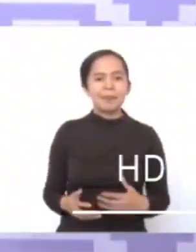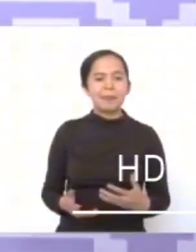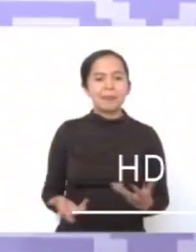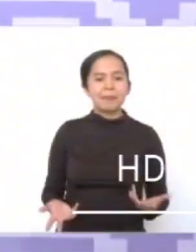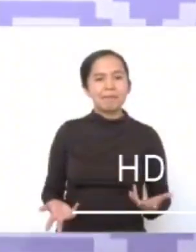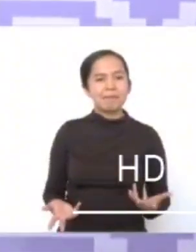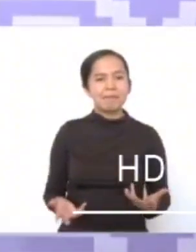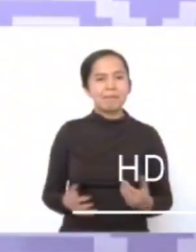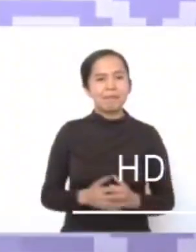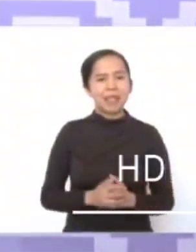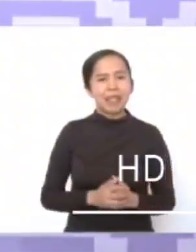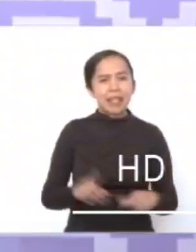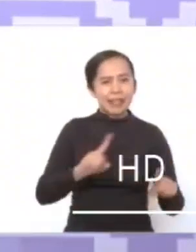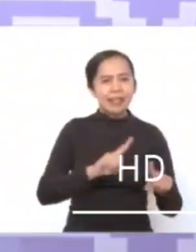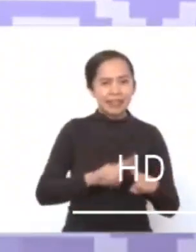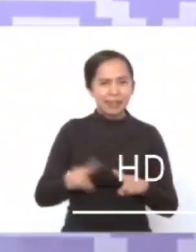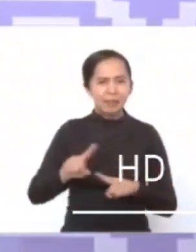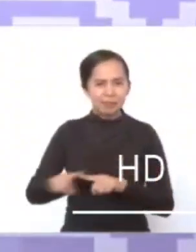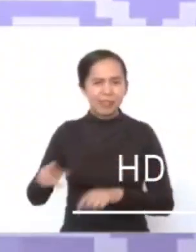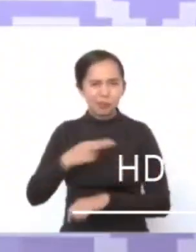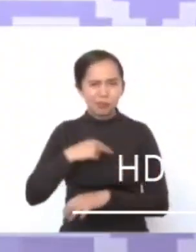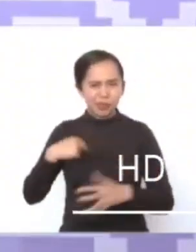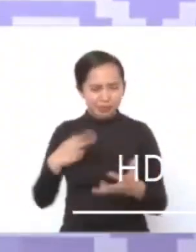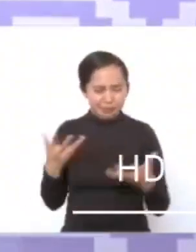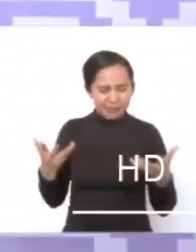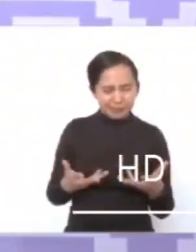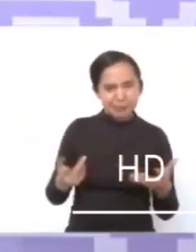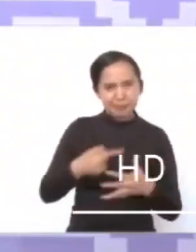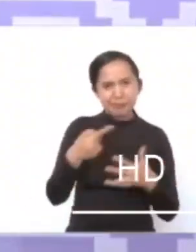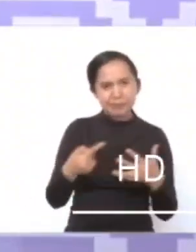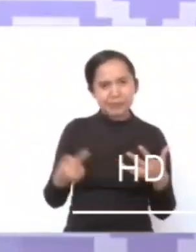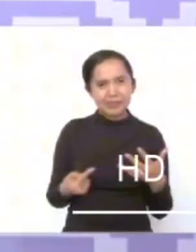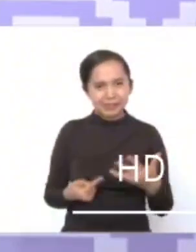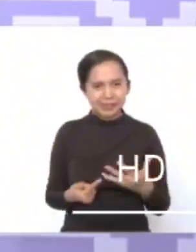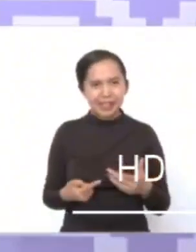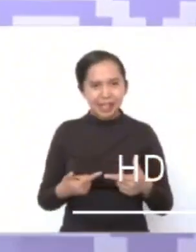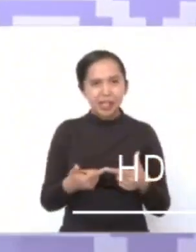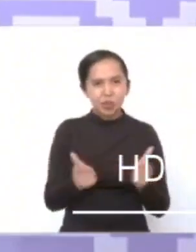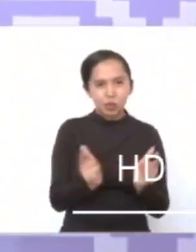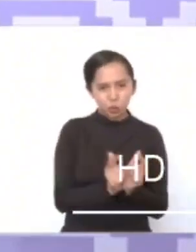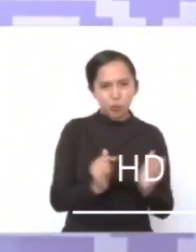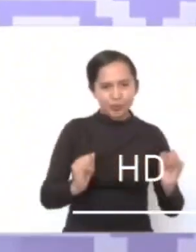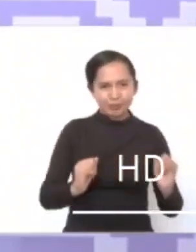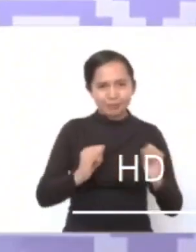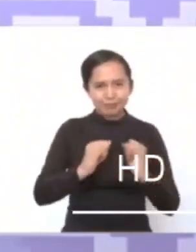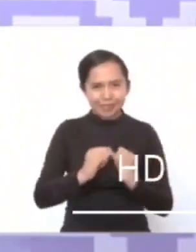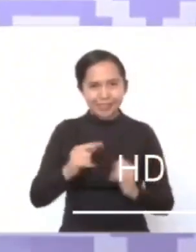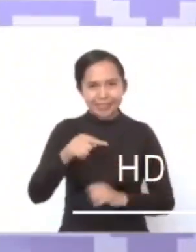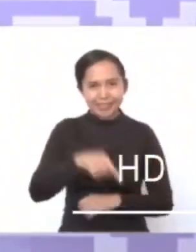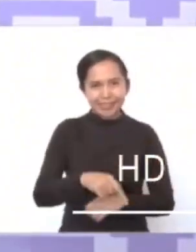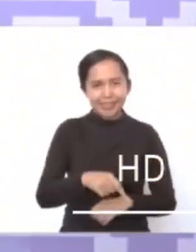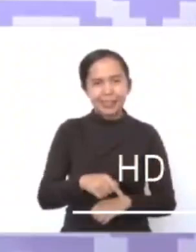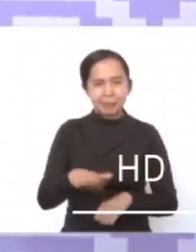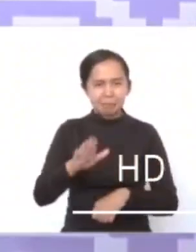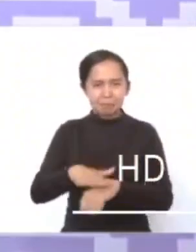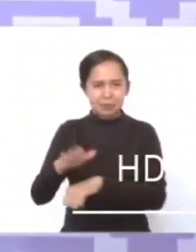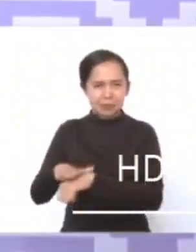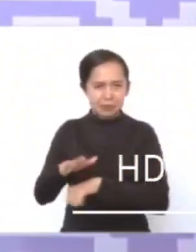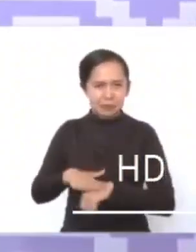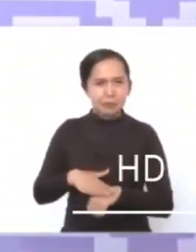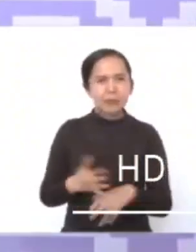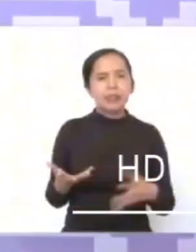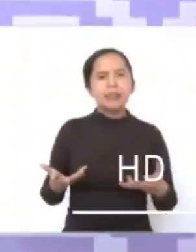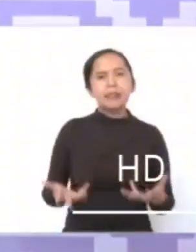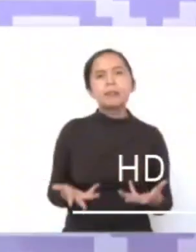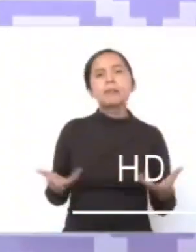de muchas otras que hemos impulsado desde este grupo interinstitucional de la alerta, tiene que